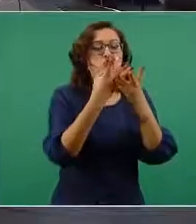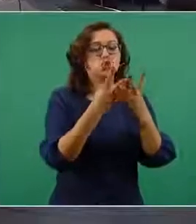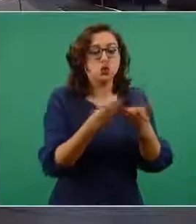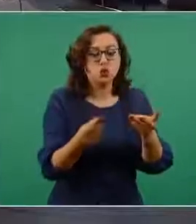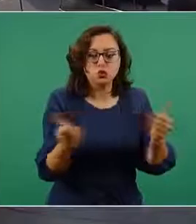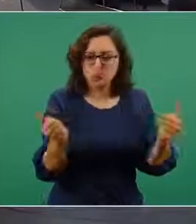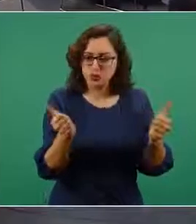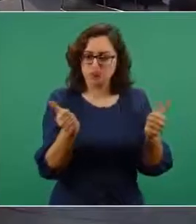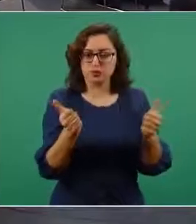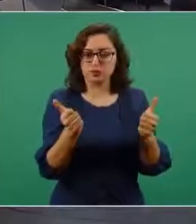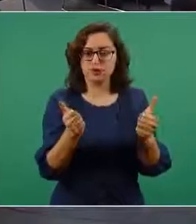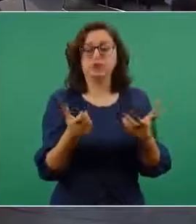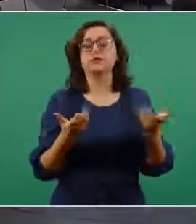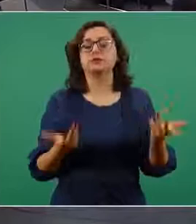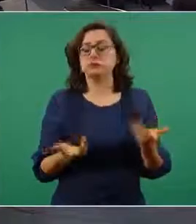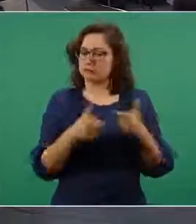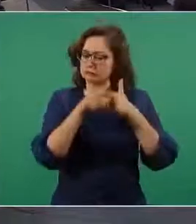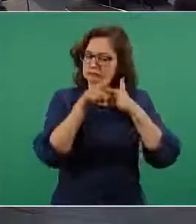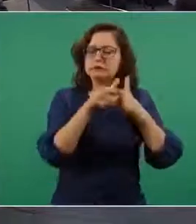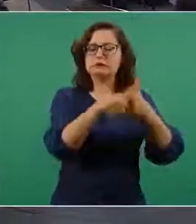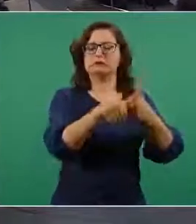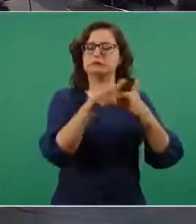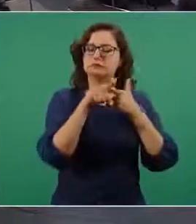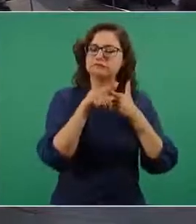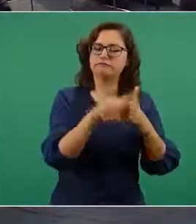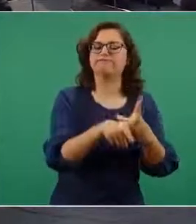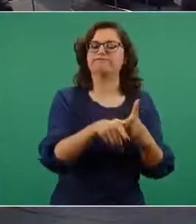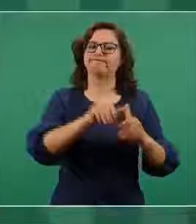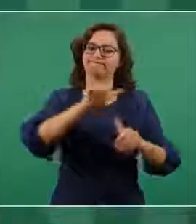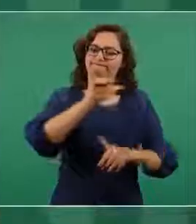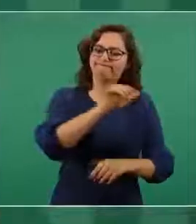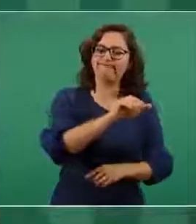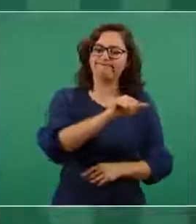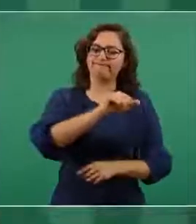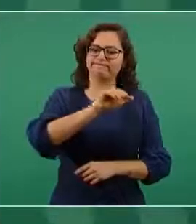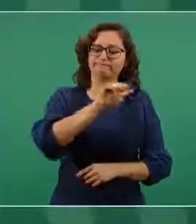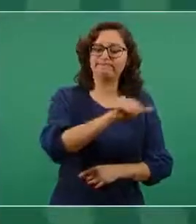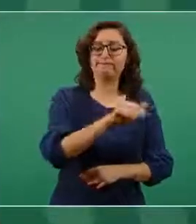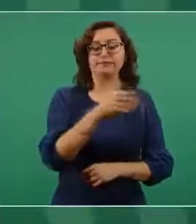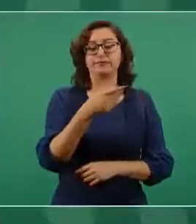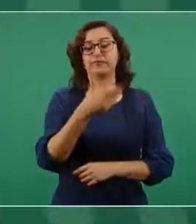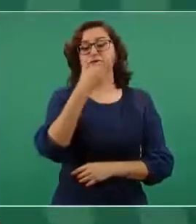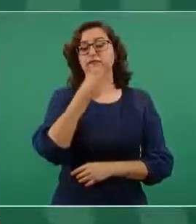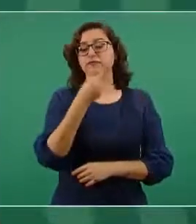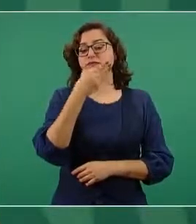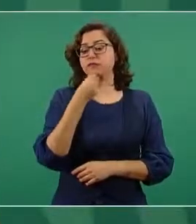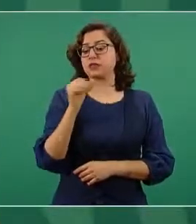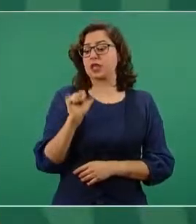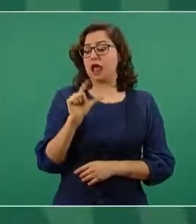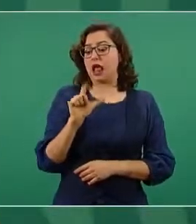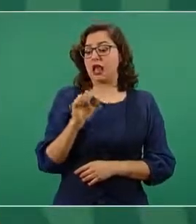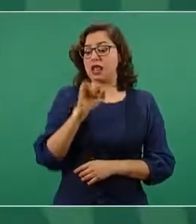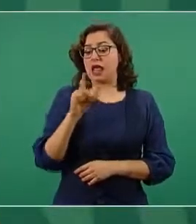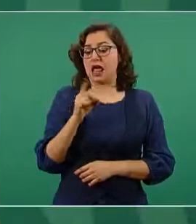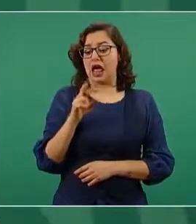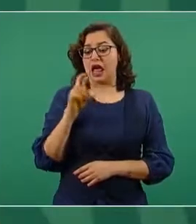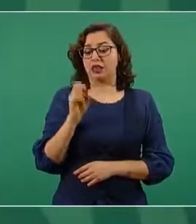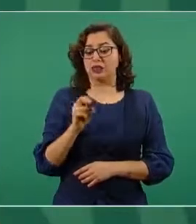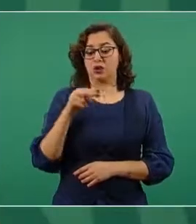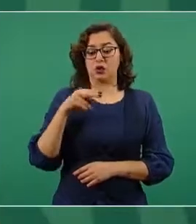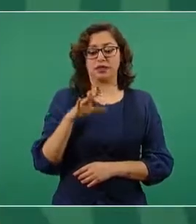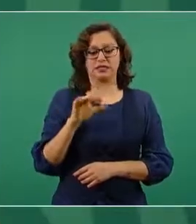haciéndolo. Alejandro Encinas, pues que no es un hombre autoritario,